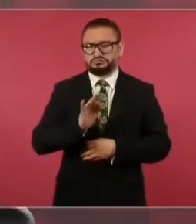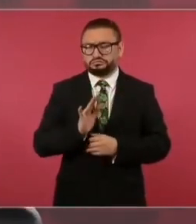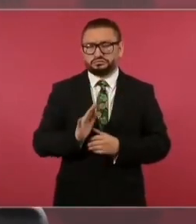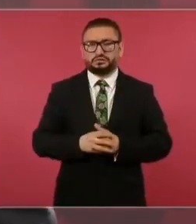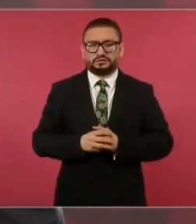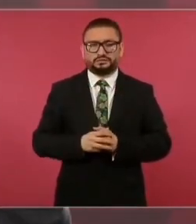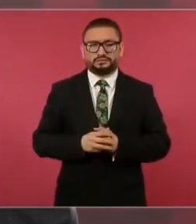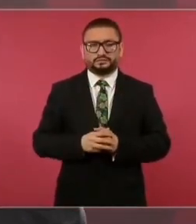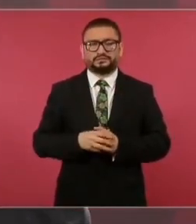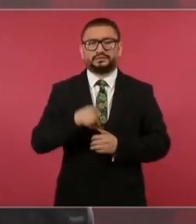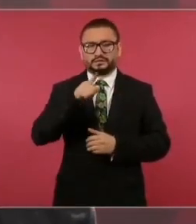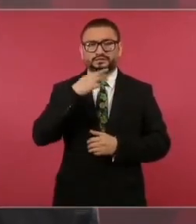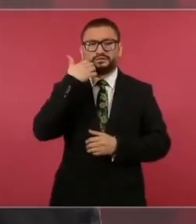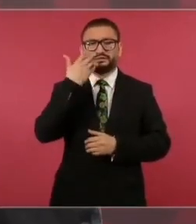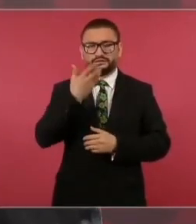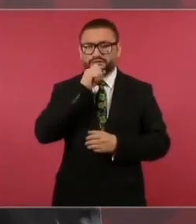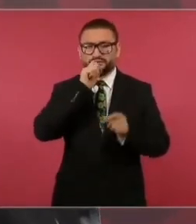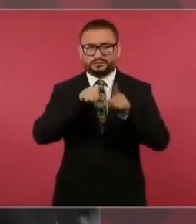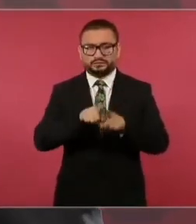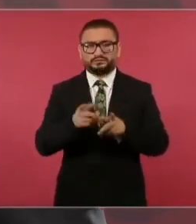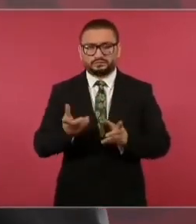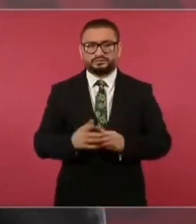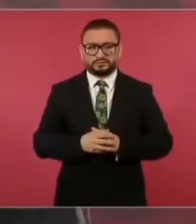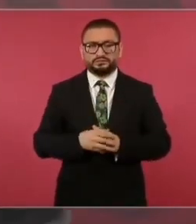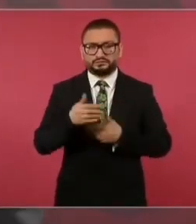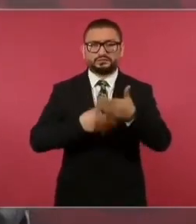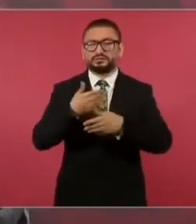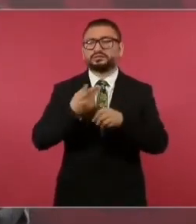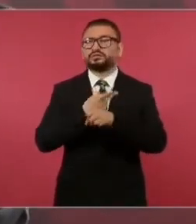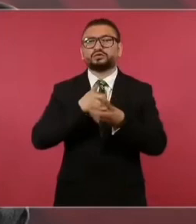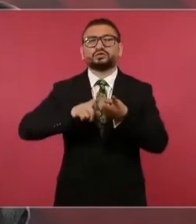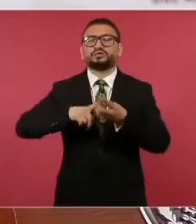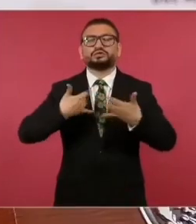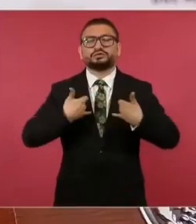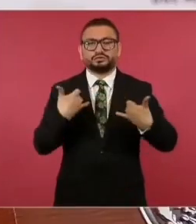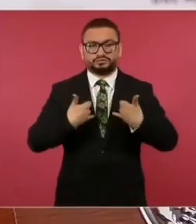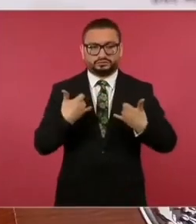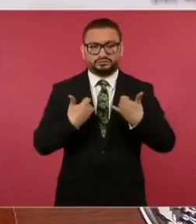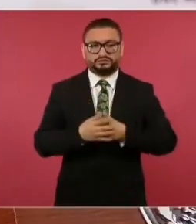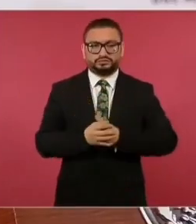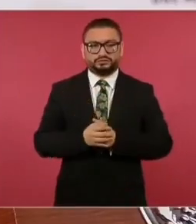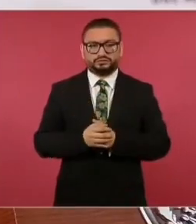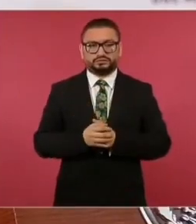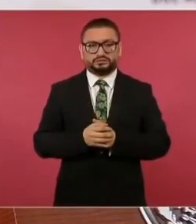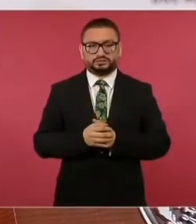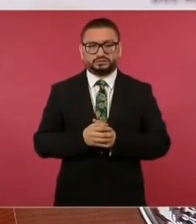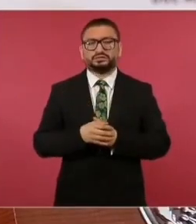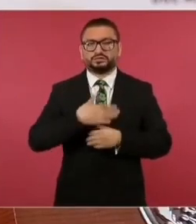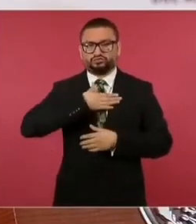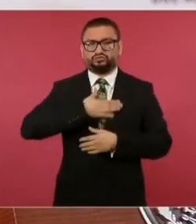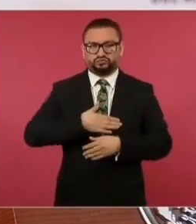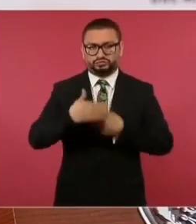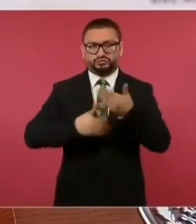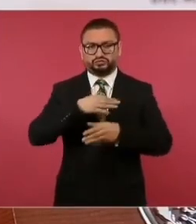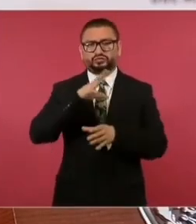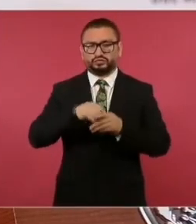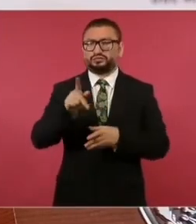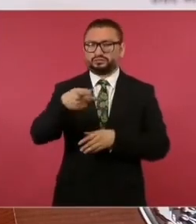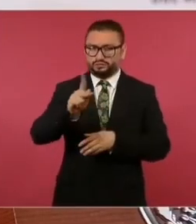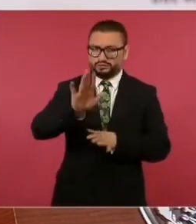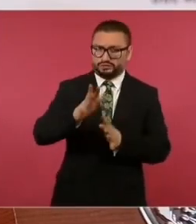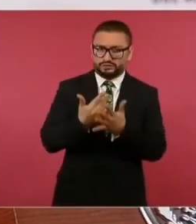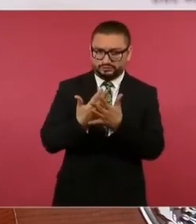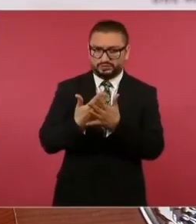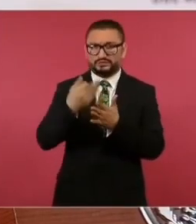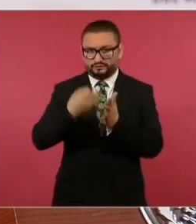y quiere también saber sobre el paradero de los jóvenes y va a haber justicia y todo. Pero espérenme, que